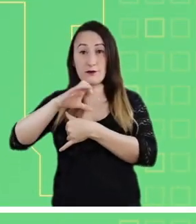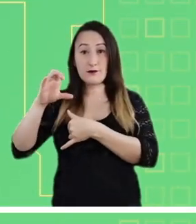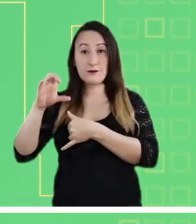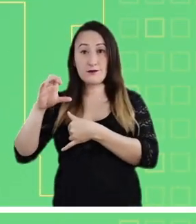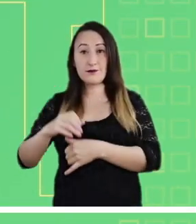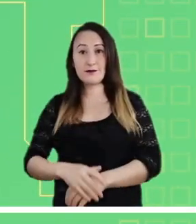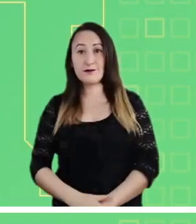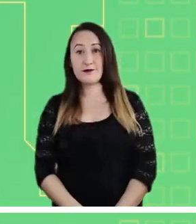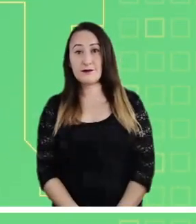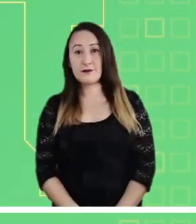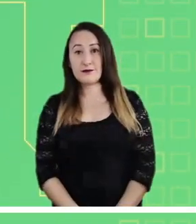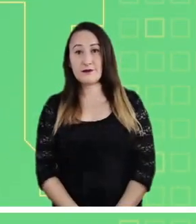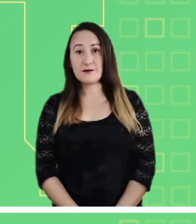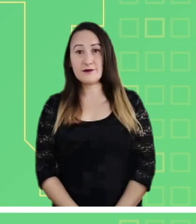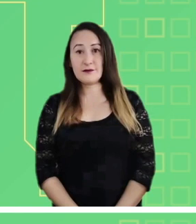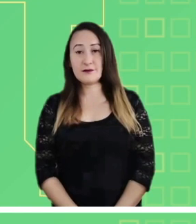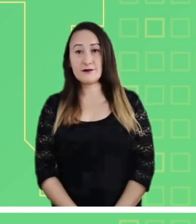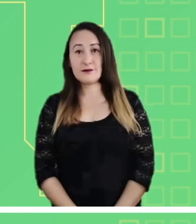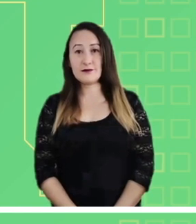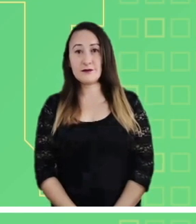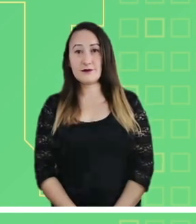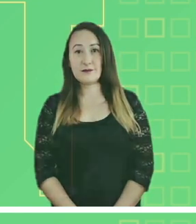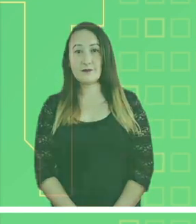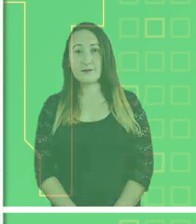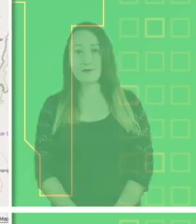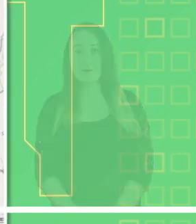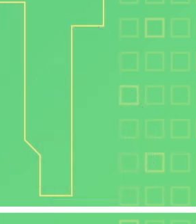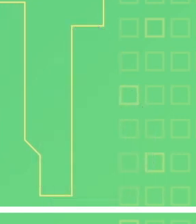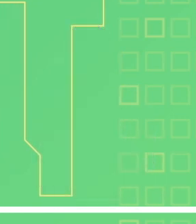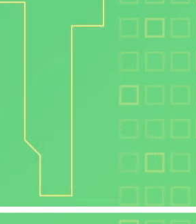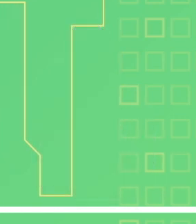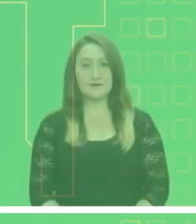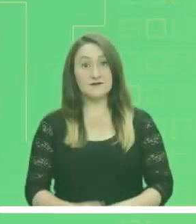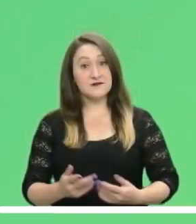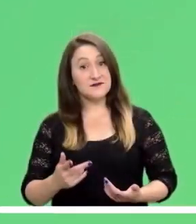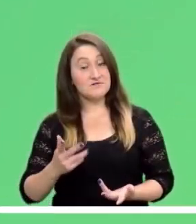Y se mantiene la precaución por tiempo lluvioso en el Mar Caribe.